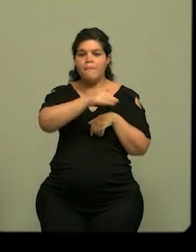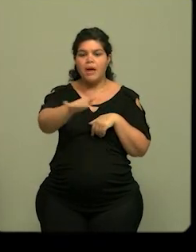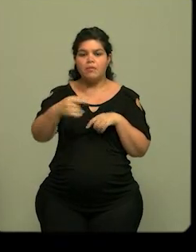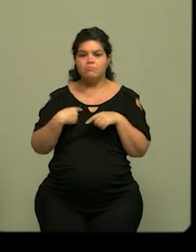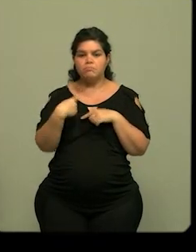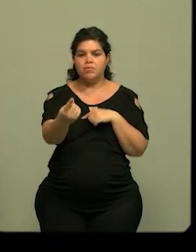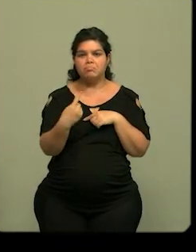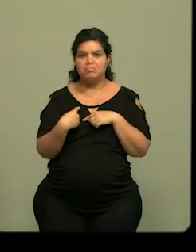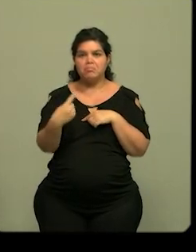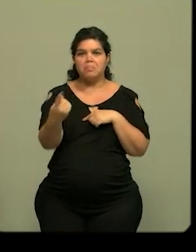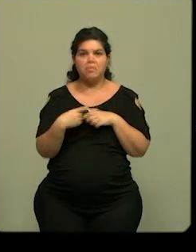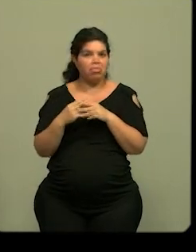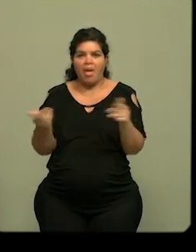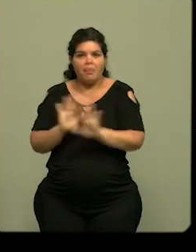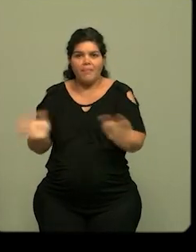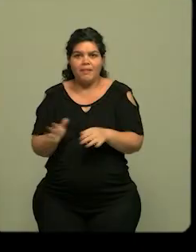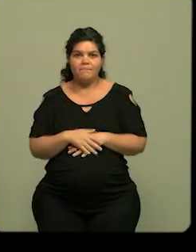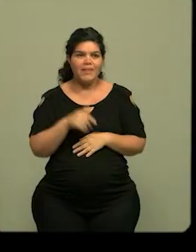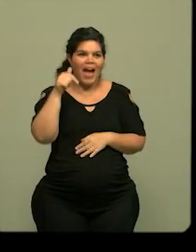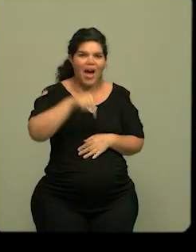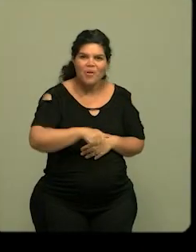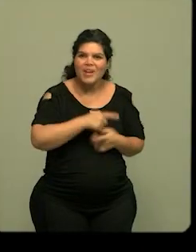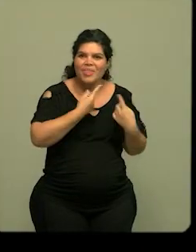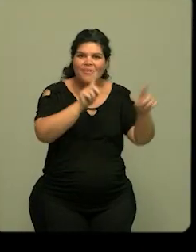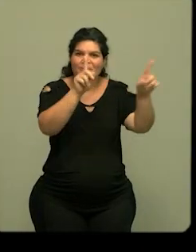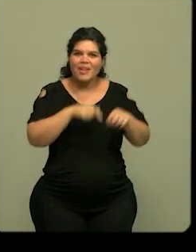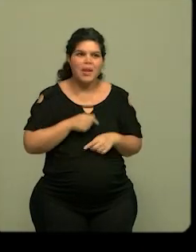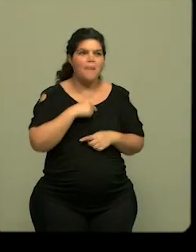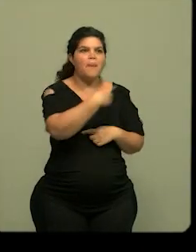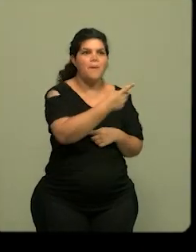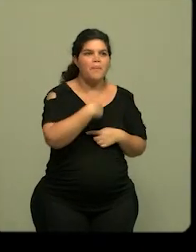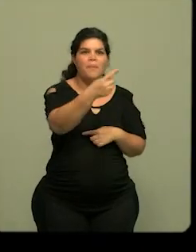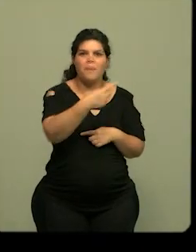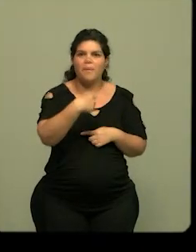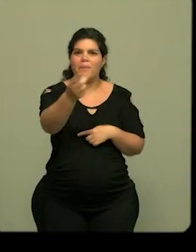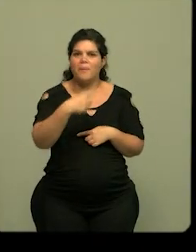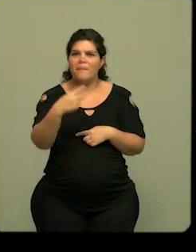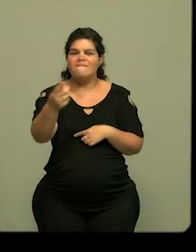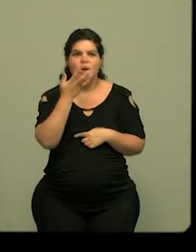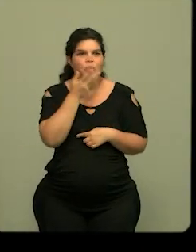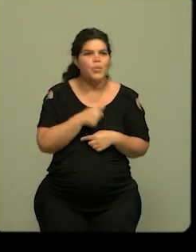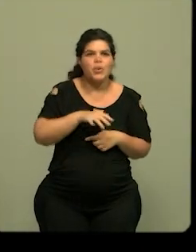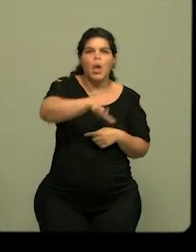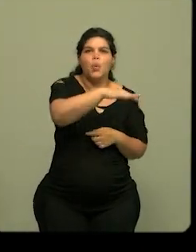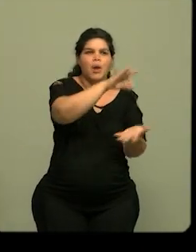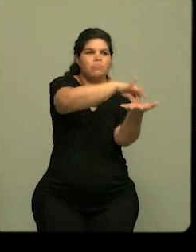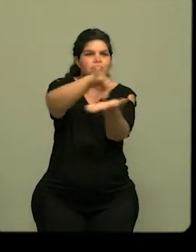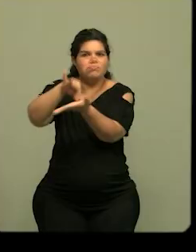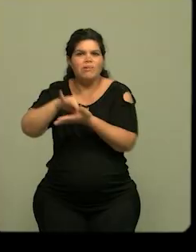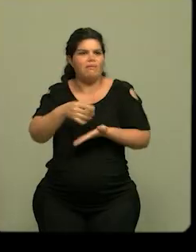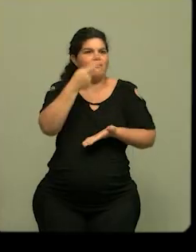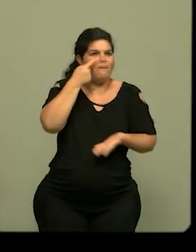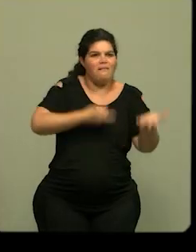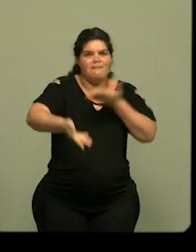te interesabas tal vez tanto por lo que sucedía en ese lugar que ibas a visitar. No, de hecho, los turistas cada vez están más interesados en las dinámicas sociales.